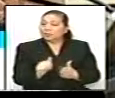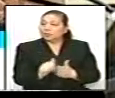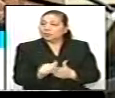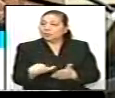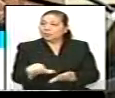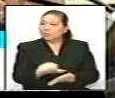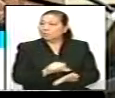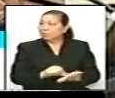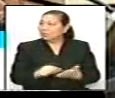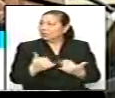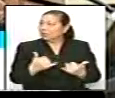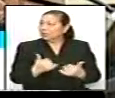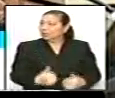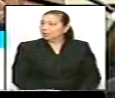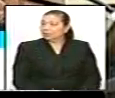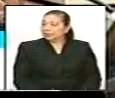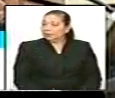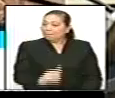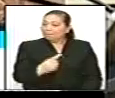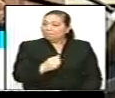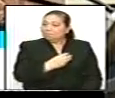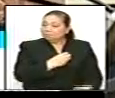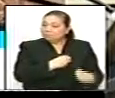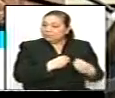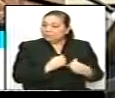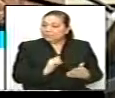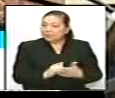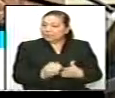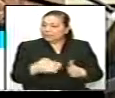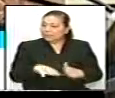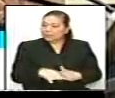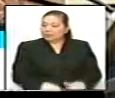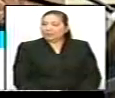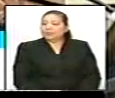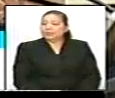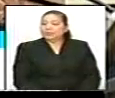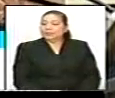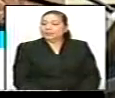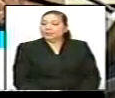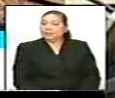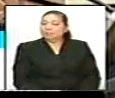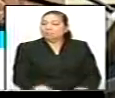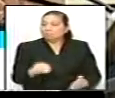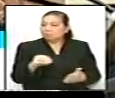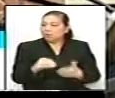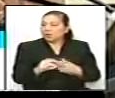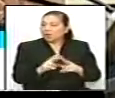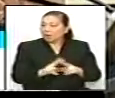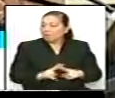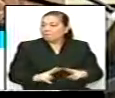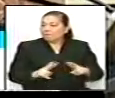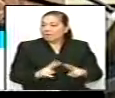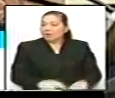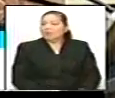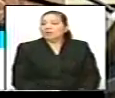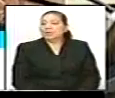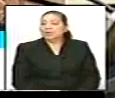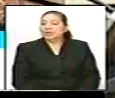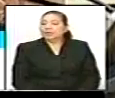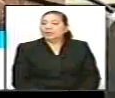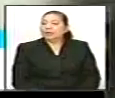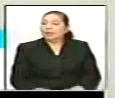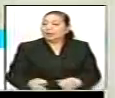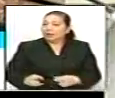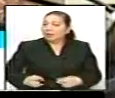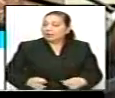parque recreacional de actividades pasivas que involucre a la población y la ponga en valor a sus áreas verdes, al